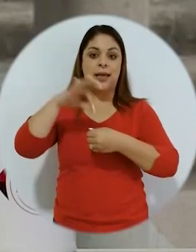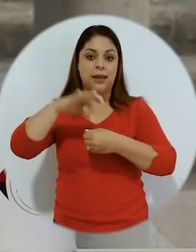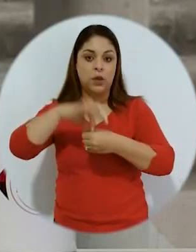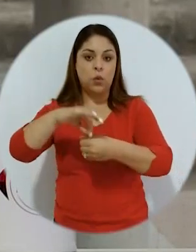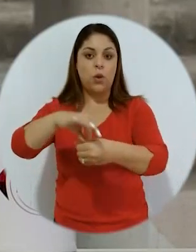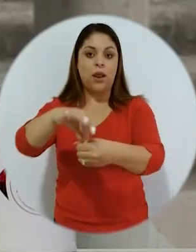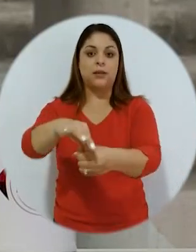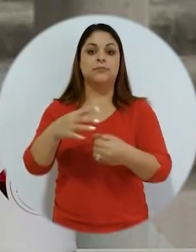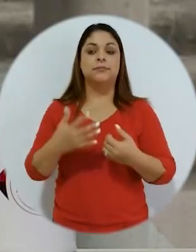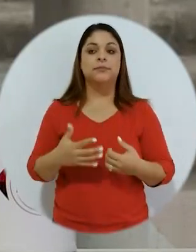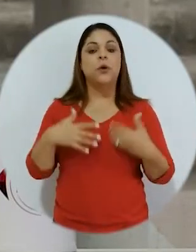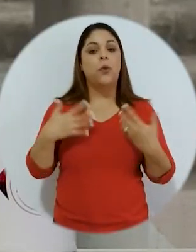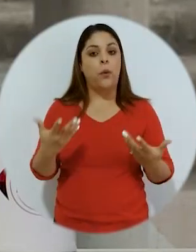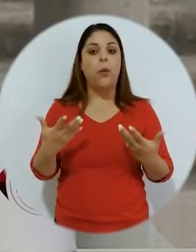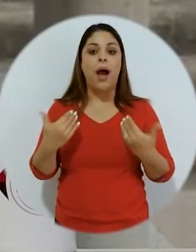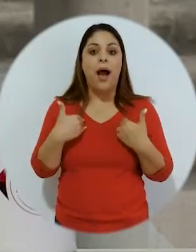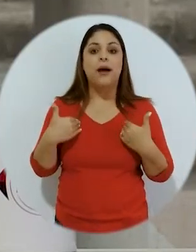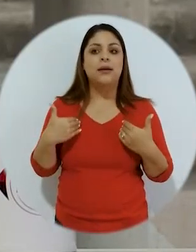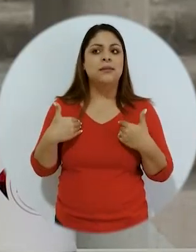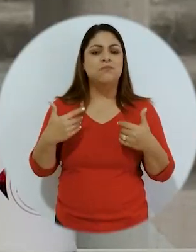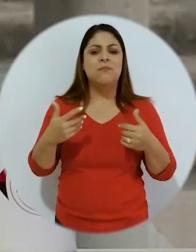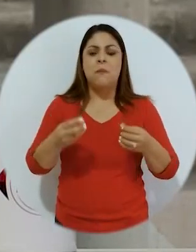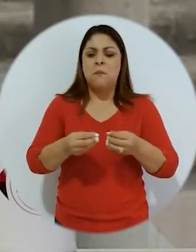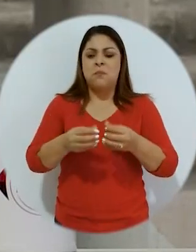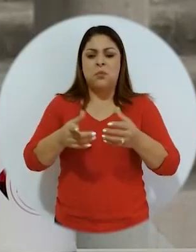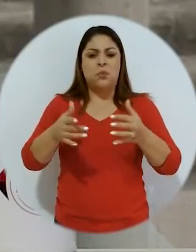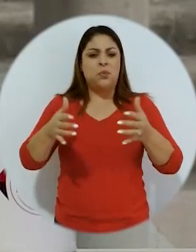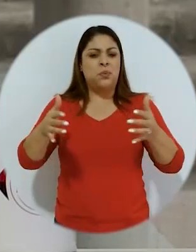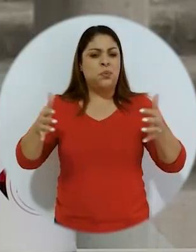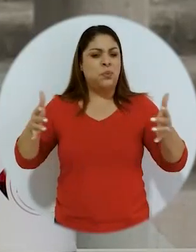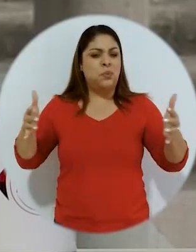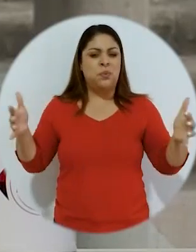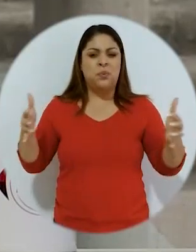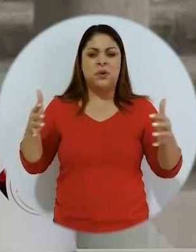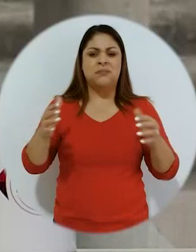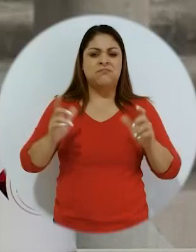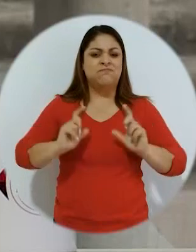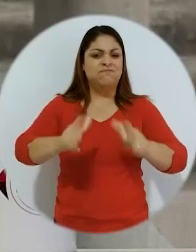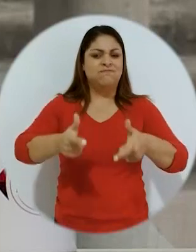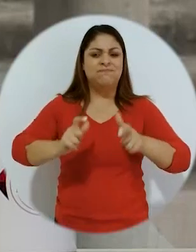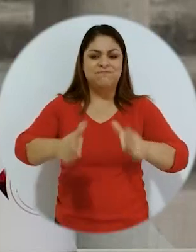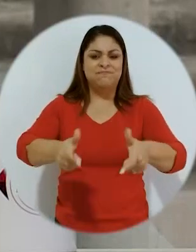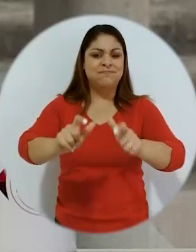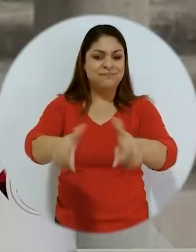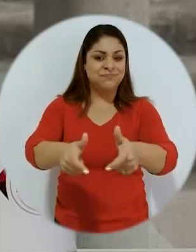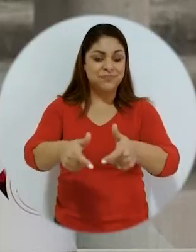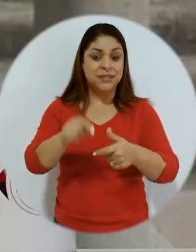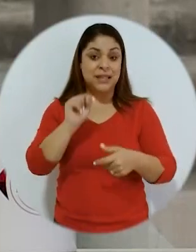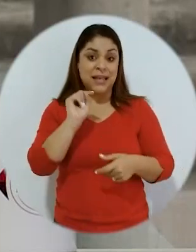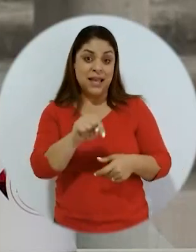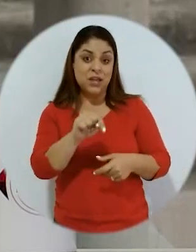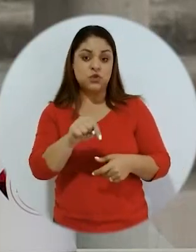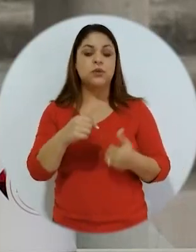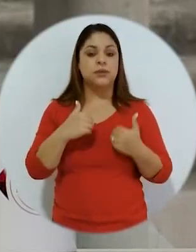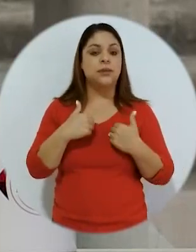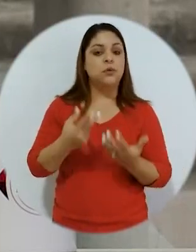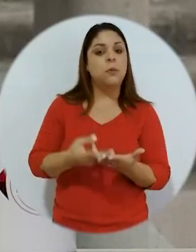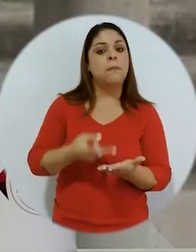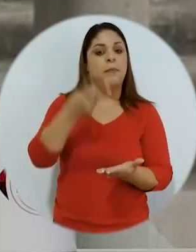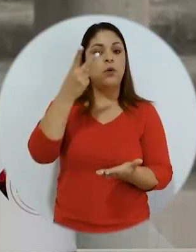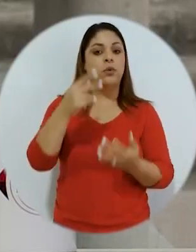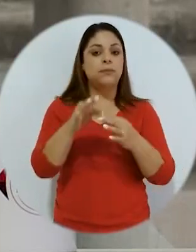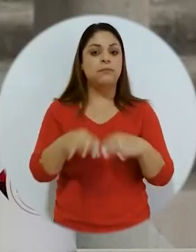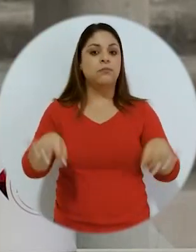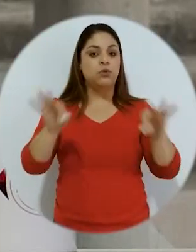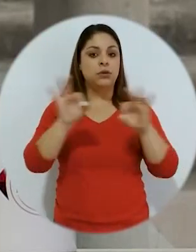actividades como por ejemplo la agrícola, que genera grandes volúmenes de rastrojo o de residuos. Ese rastrojo tiene